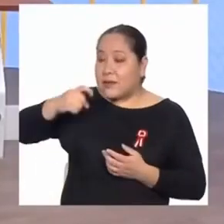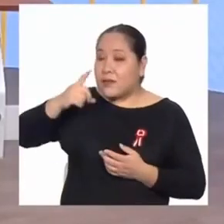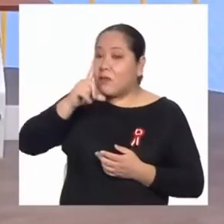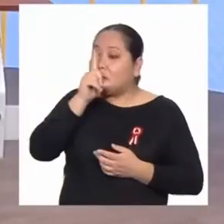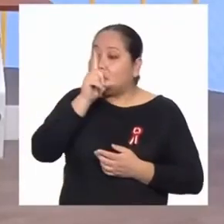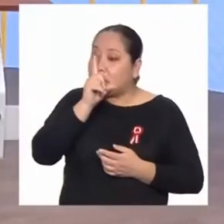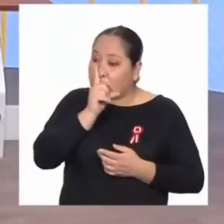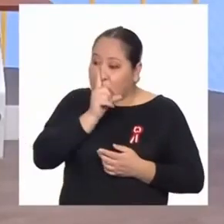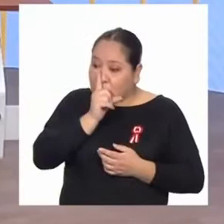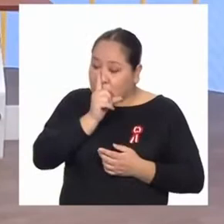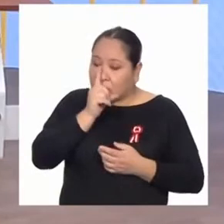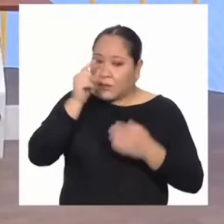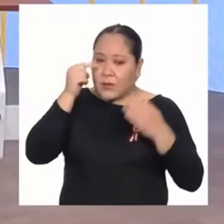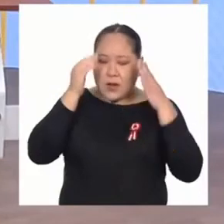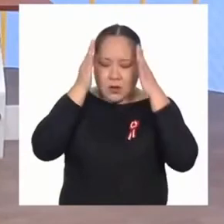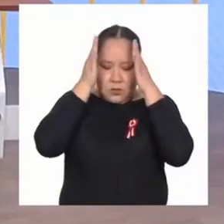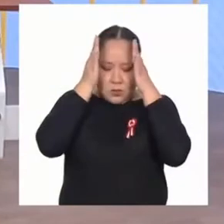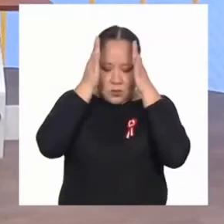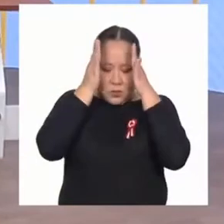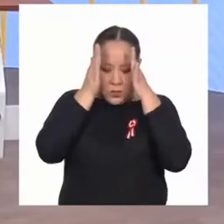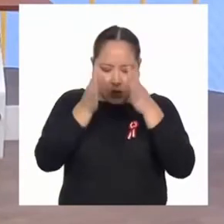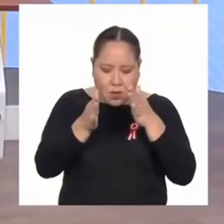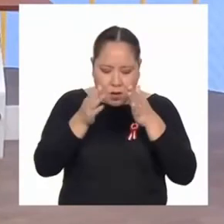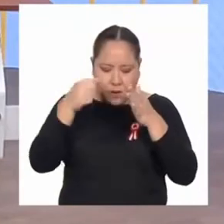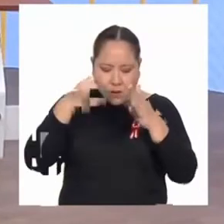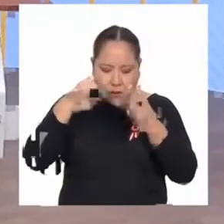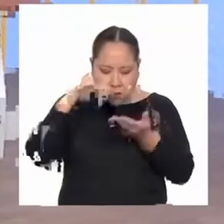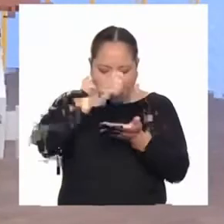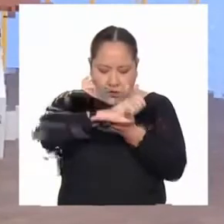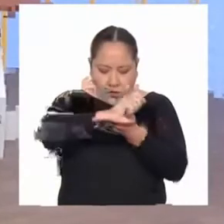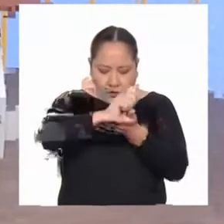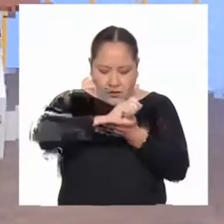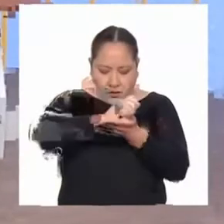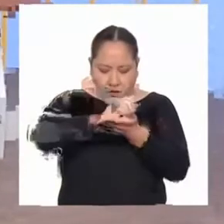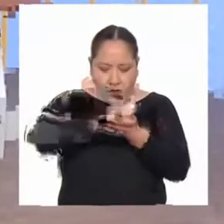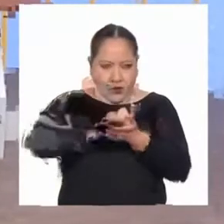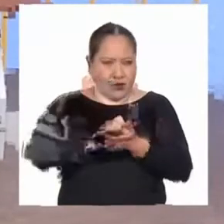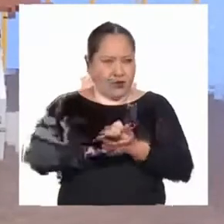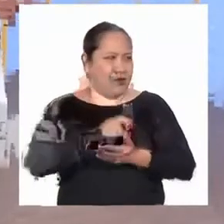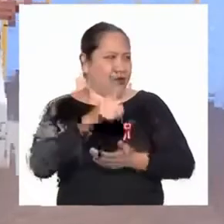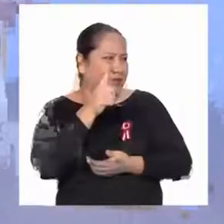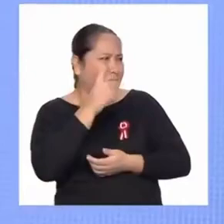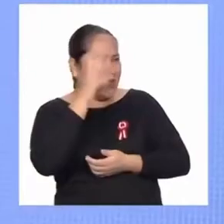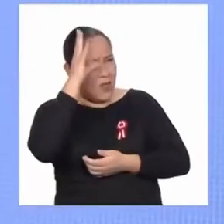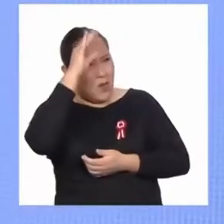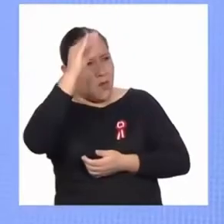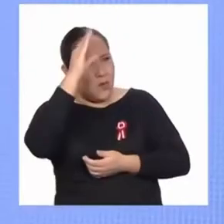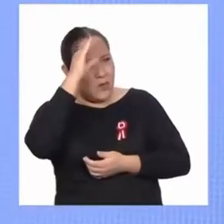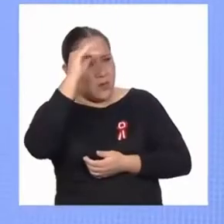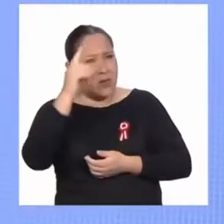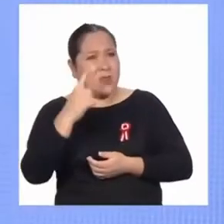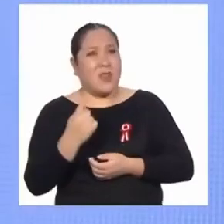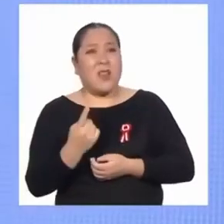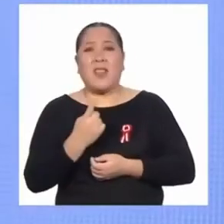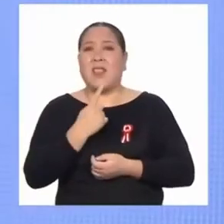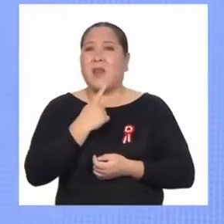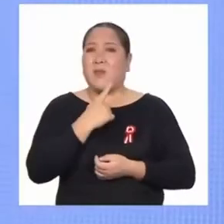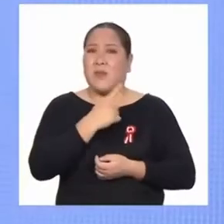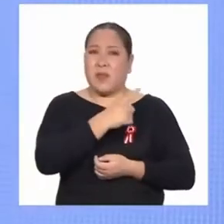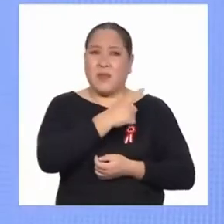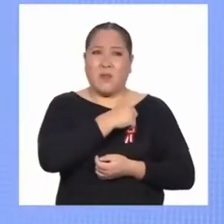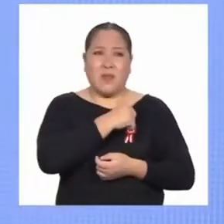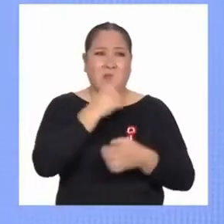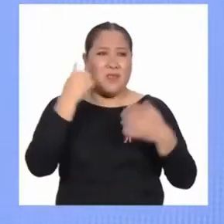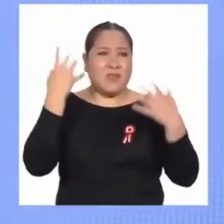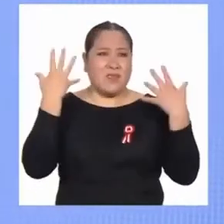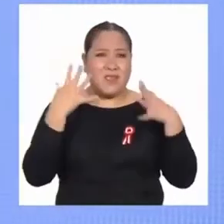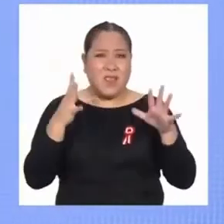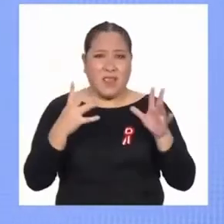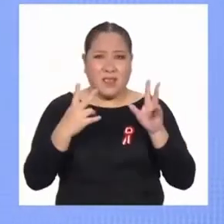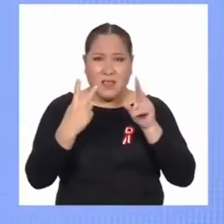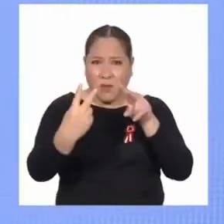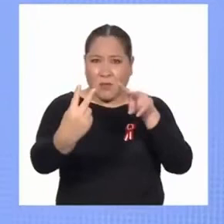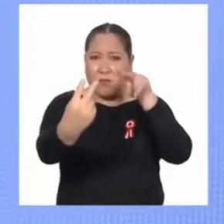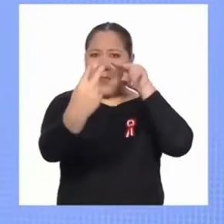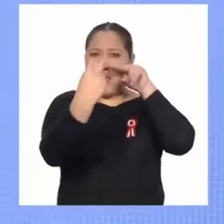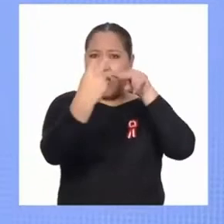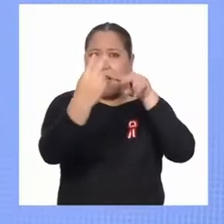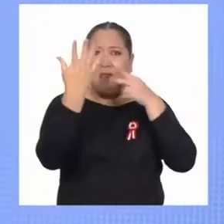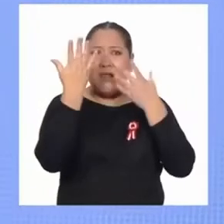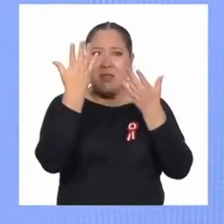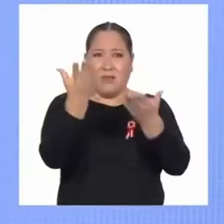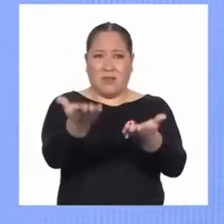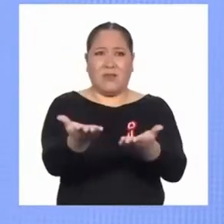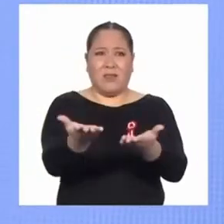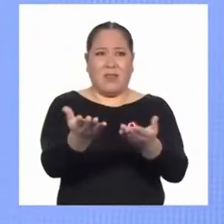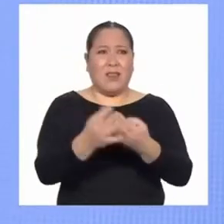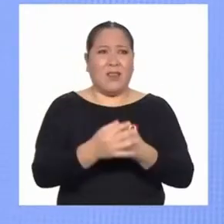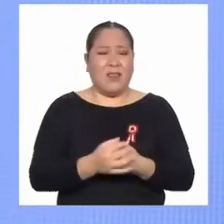silencio para concentrarme y escribir los chicos y chicas de primero de secundaria ya están frente a sus pantallas